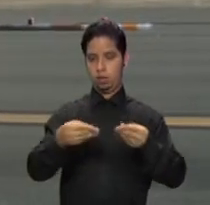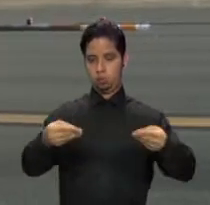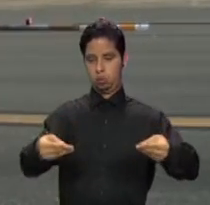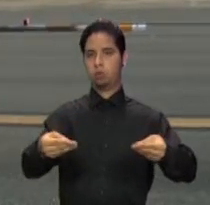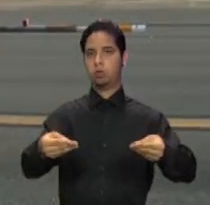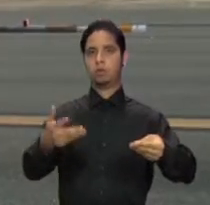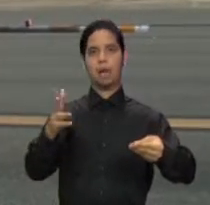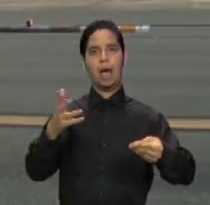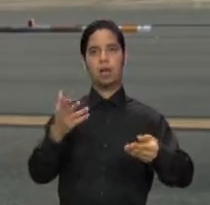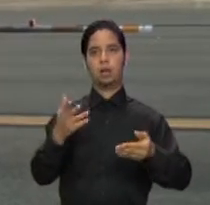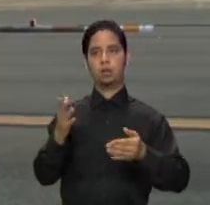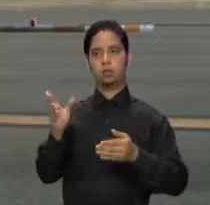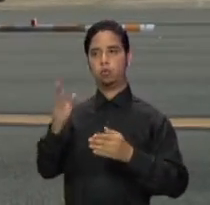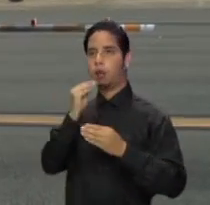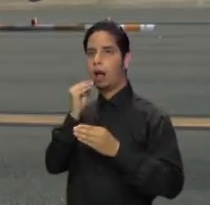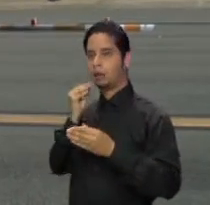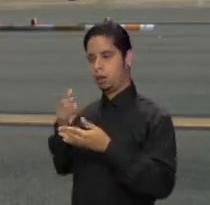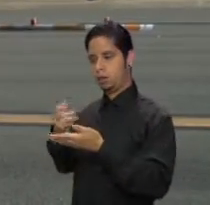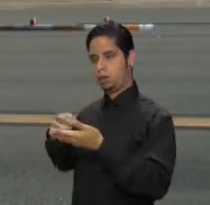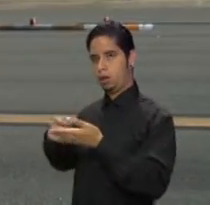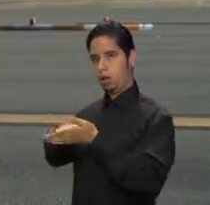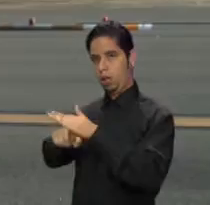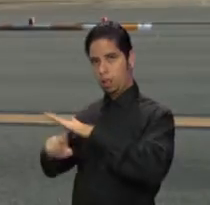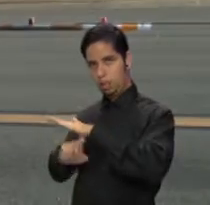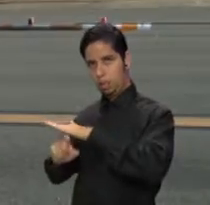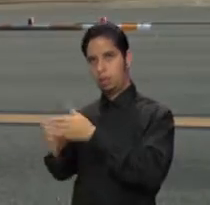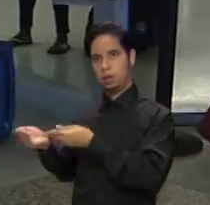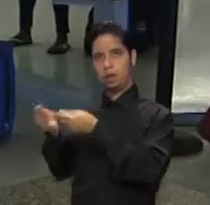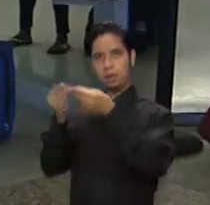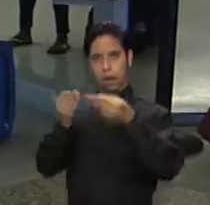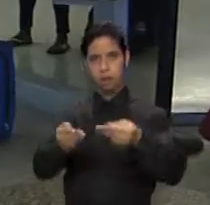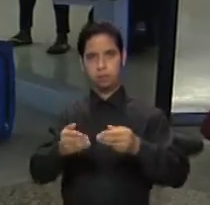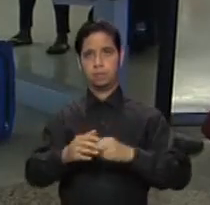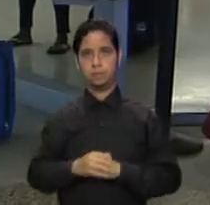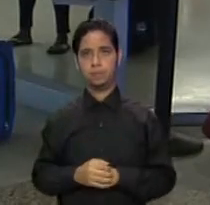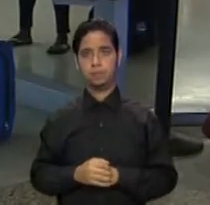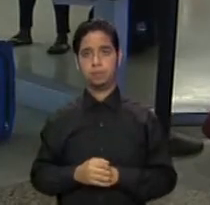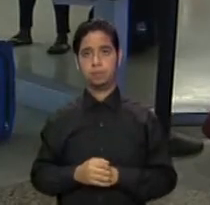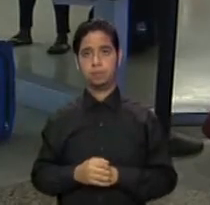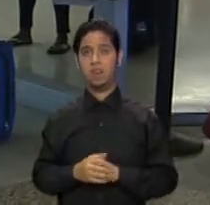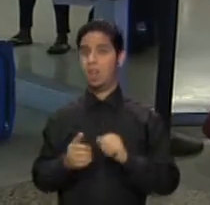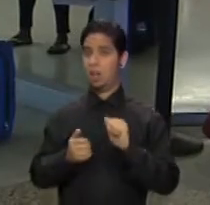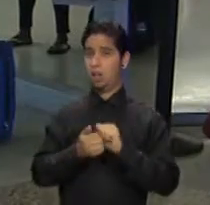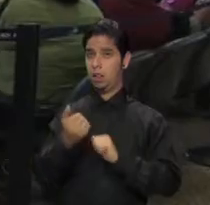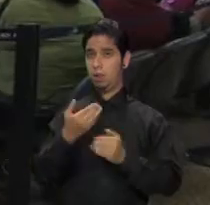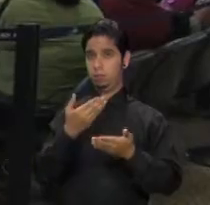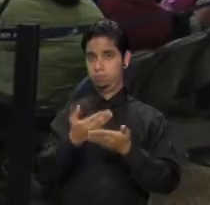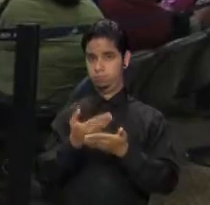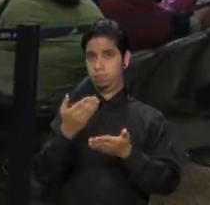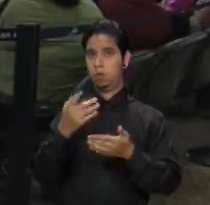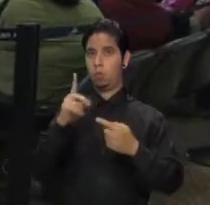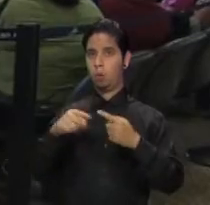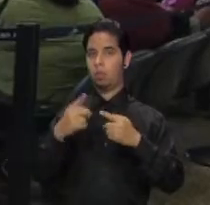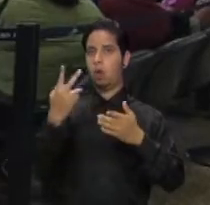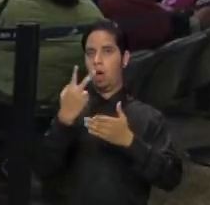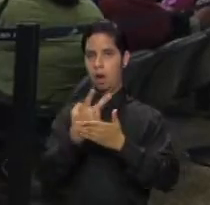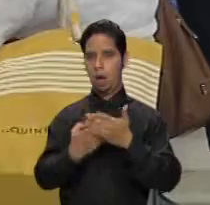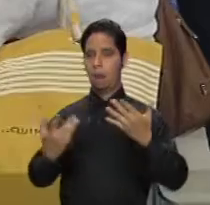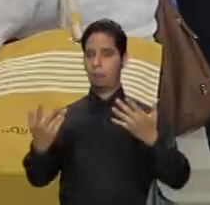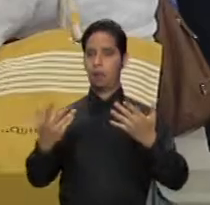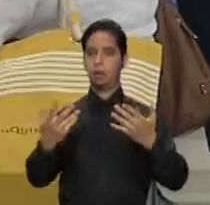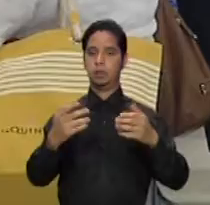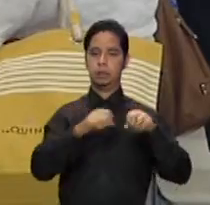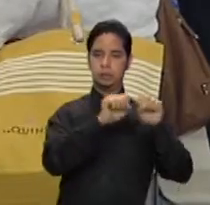confusiones. Ambas aerolíneas ya han unido sus funciones. Sin embargo, la mayor prueba se dará mañana sábado cuando ambas combinen su